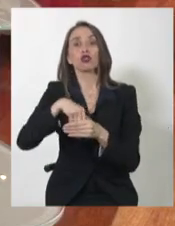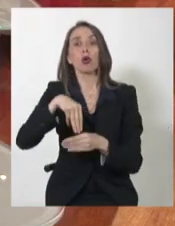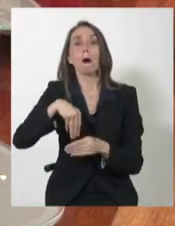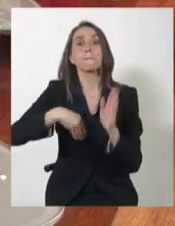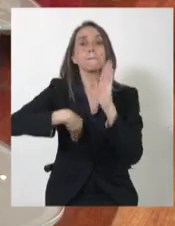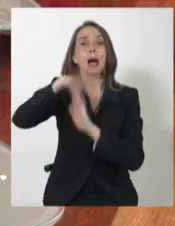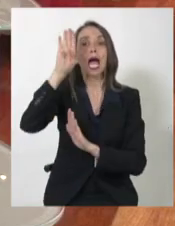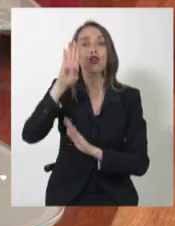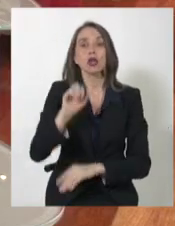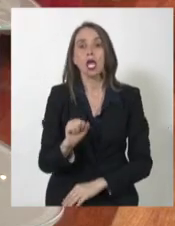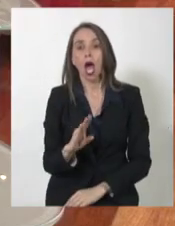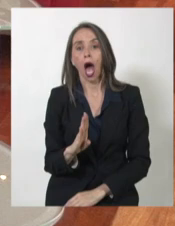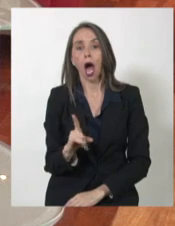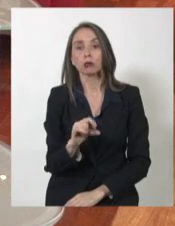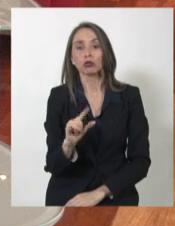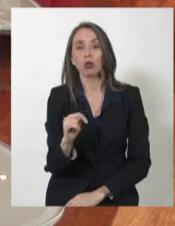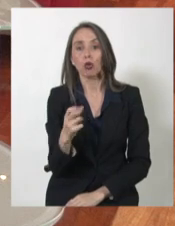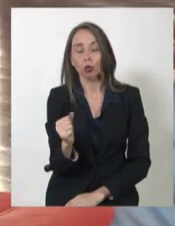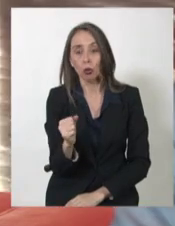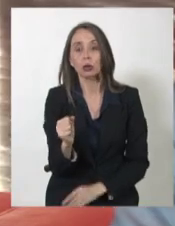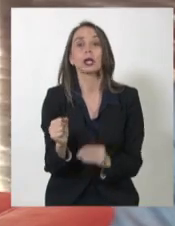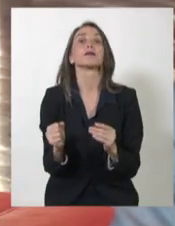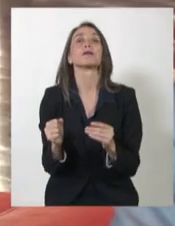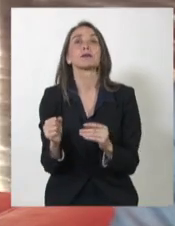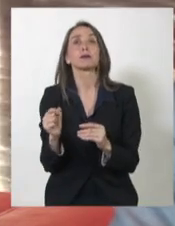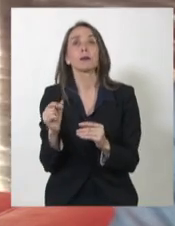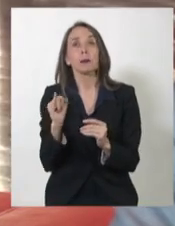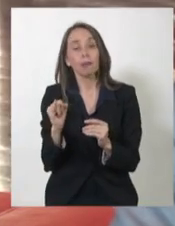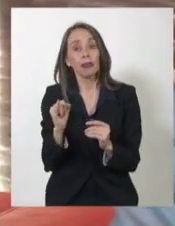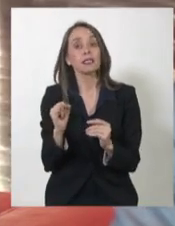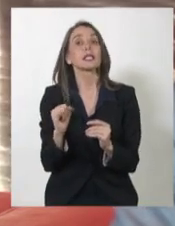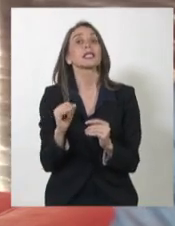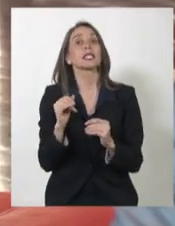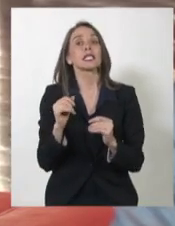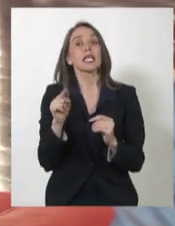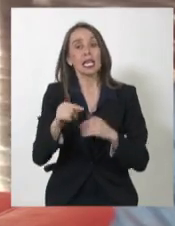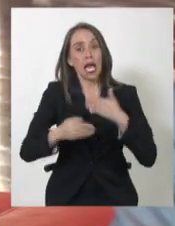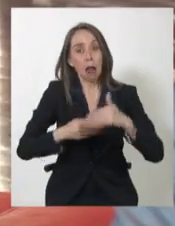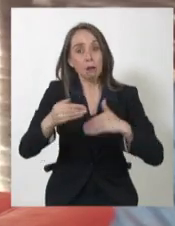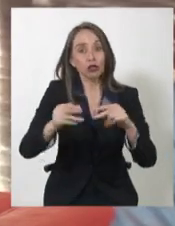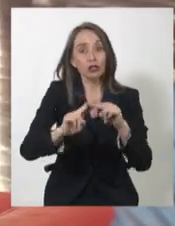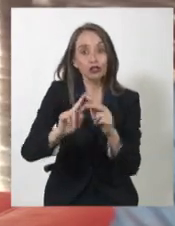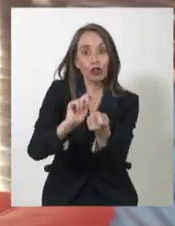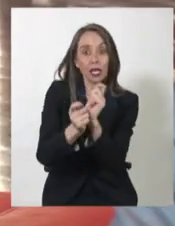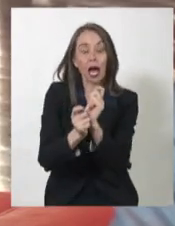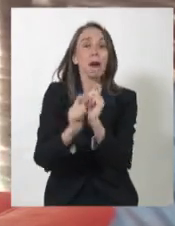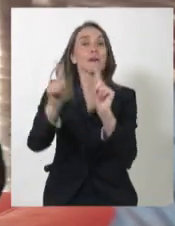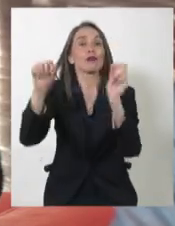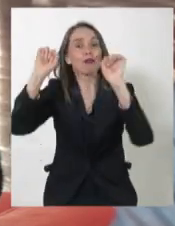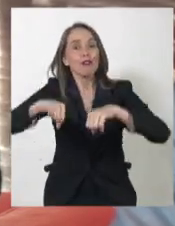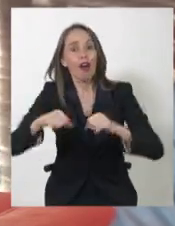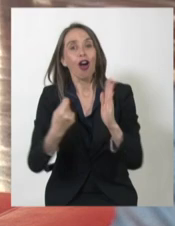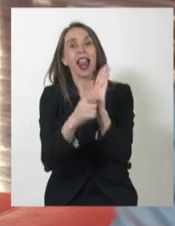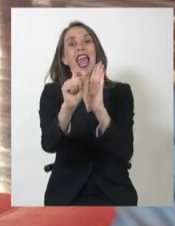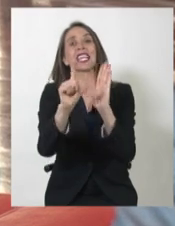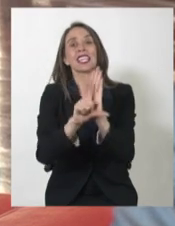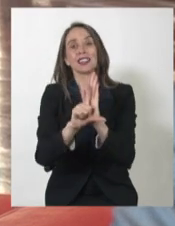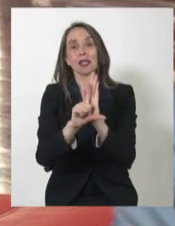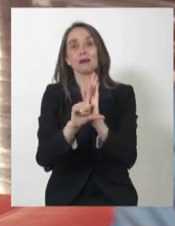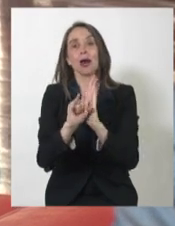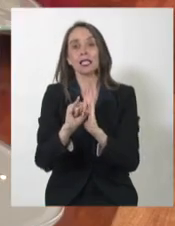Claro. Y desde esa perspectiva se legitima aún más el proceso y se fortalecen los propios acuerdos.